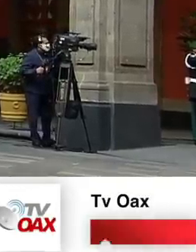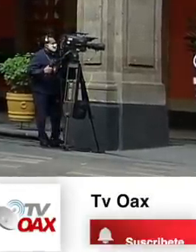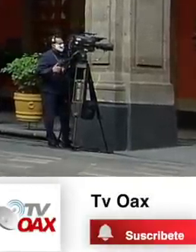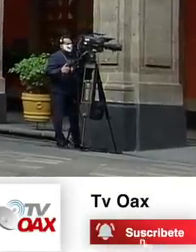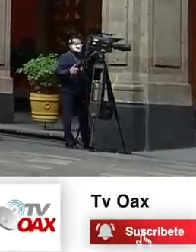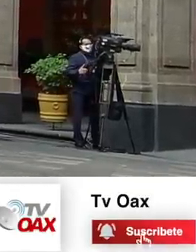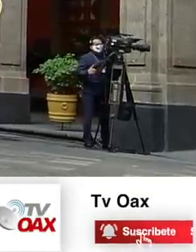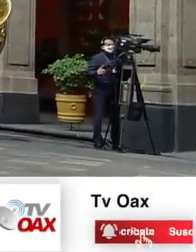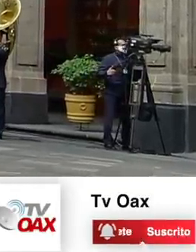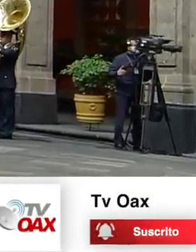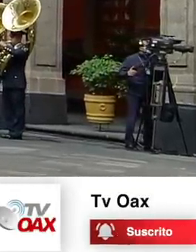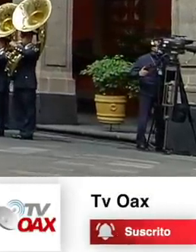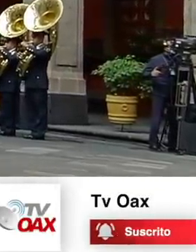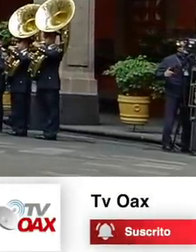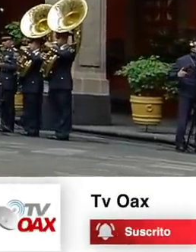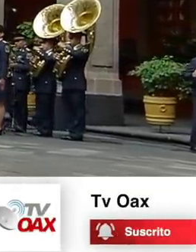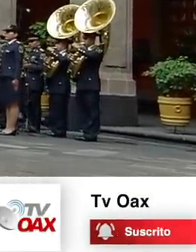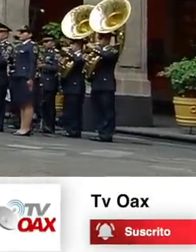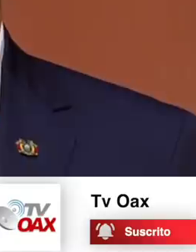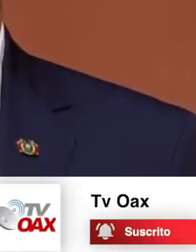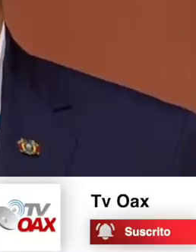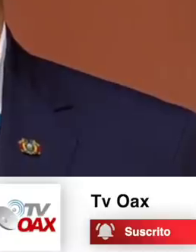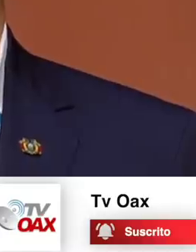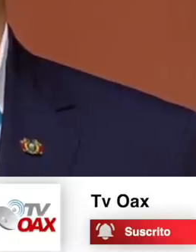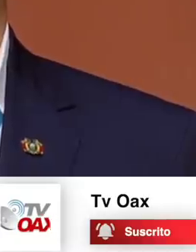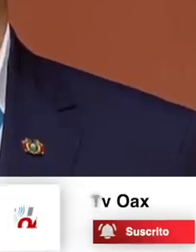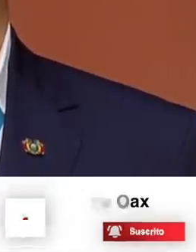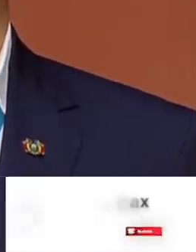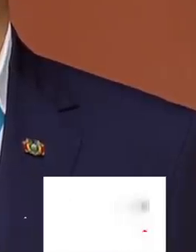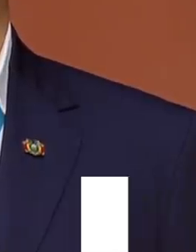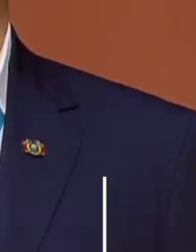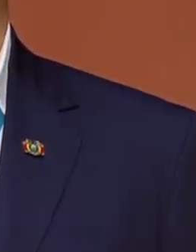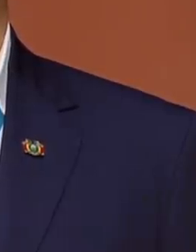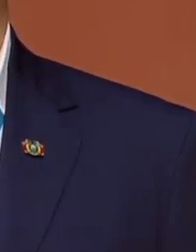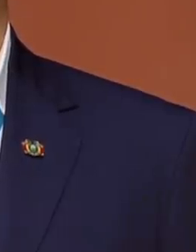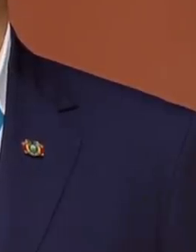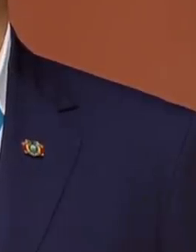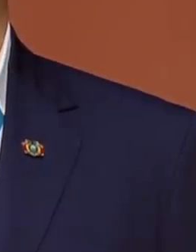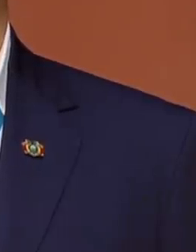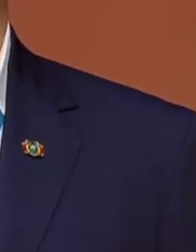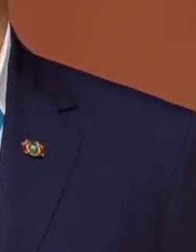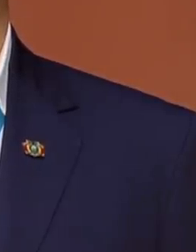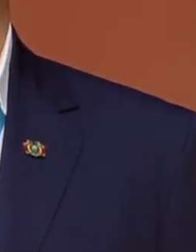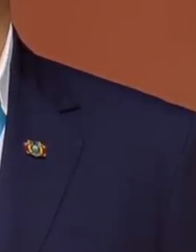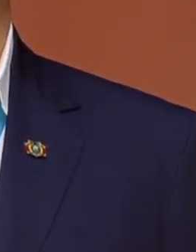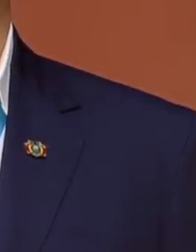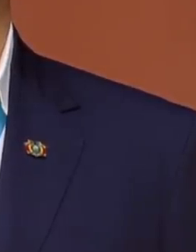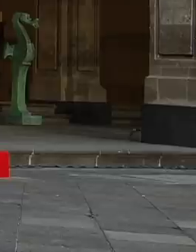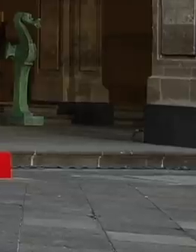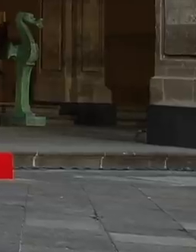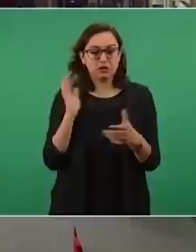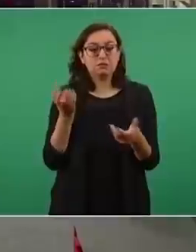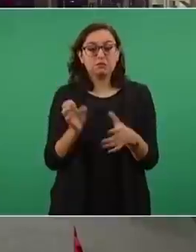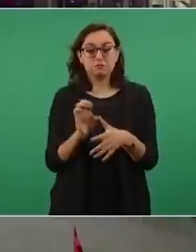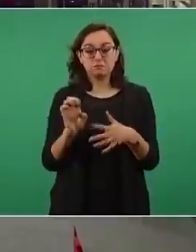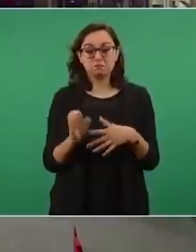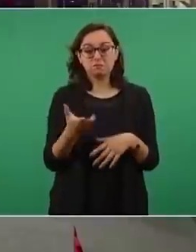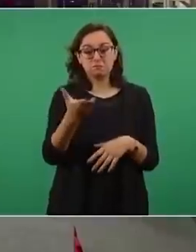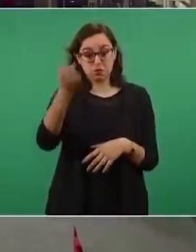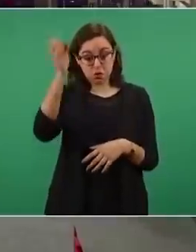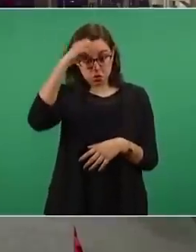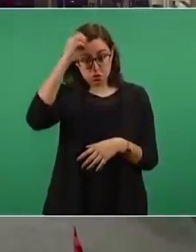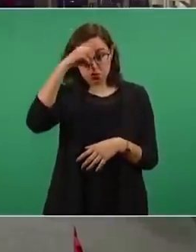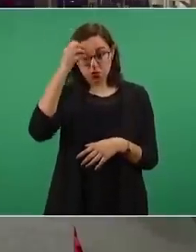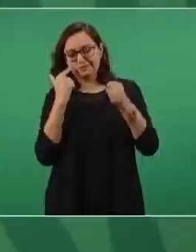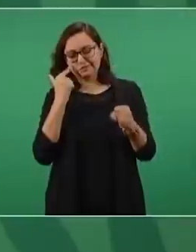una decisión acertada sobre la explotación de este mineral. Veamos. Acerca